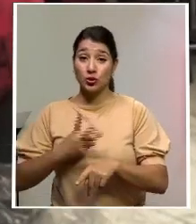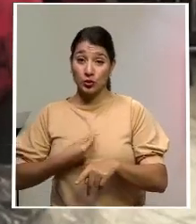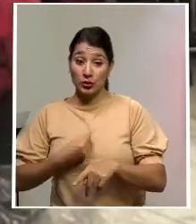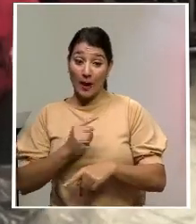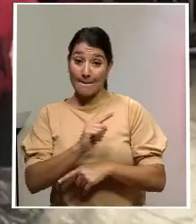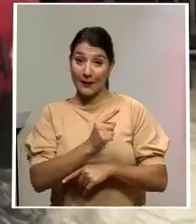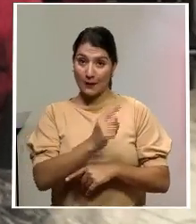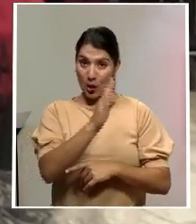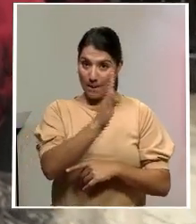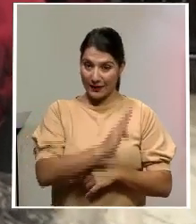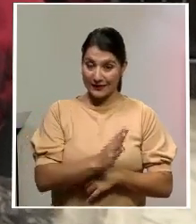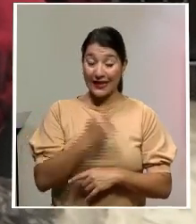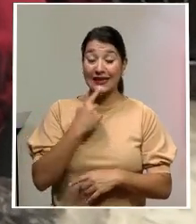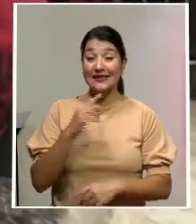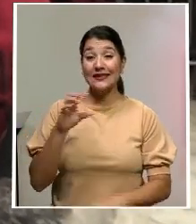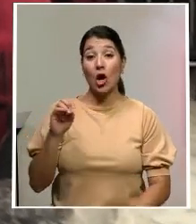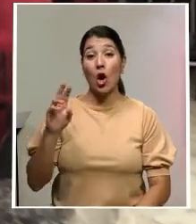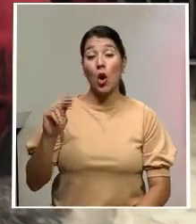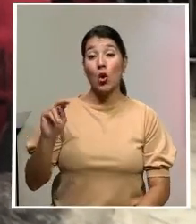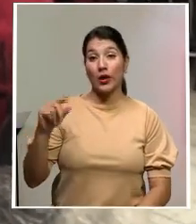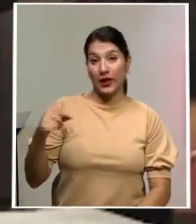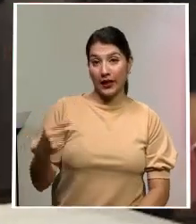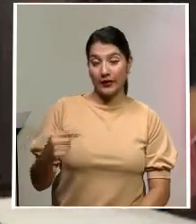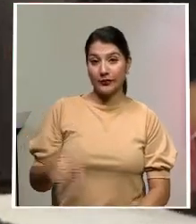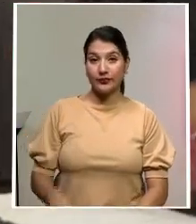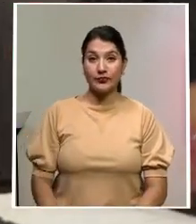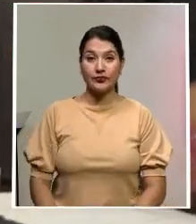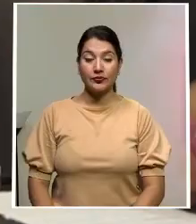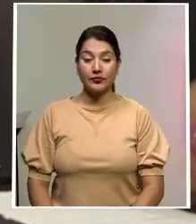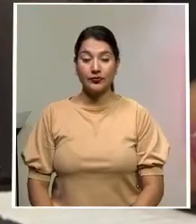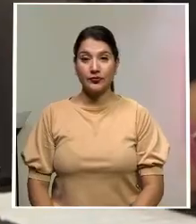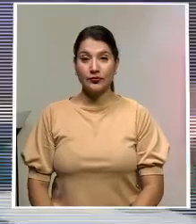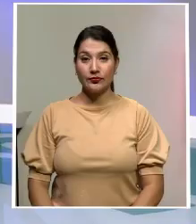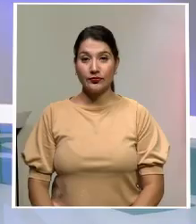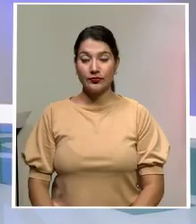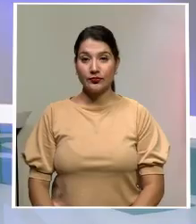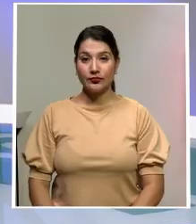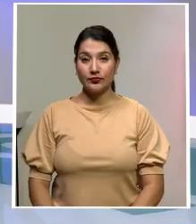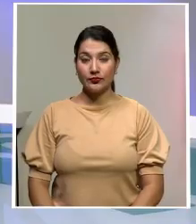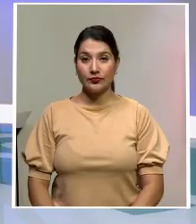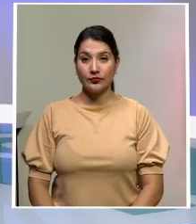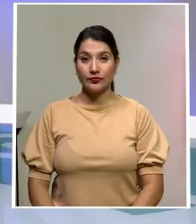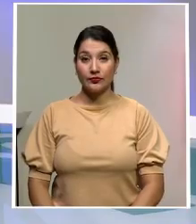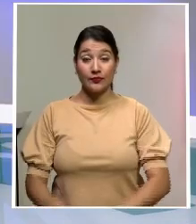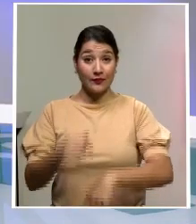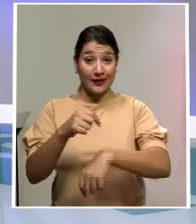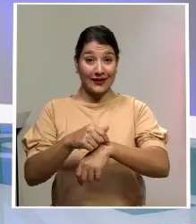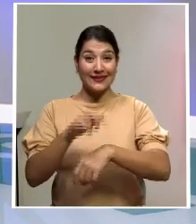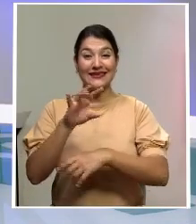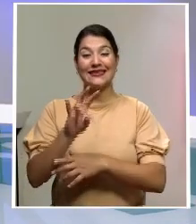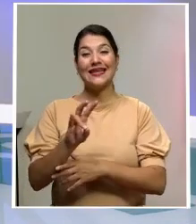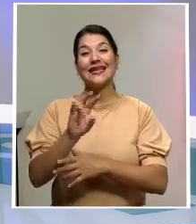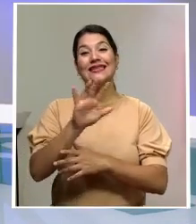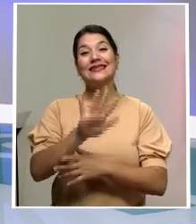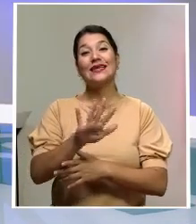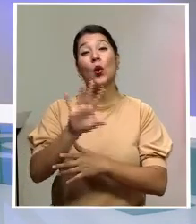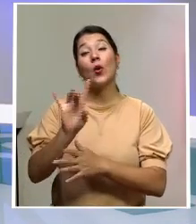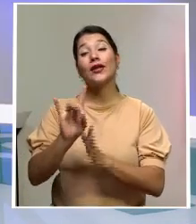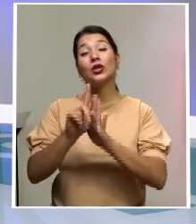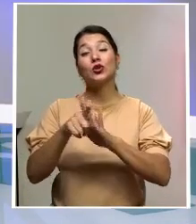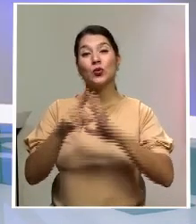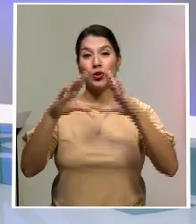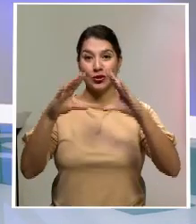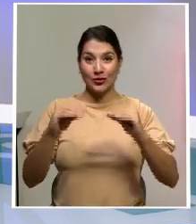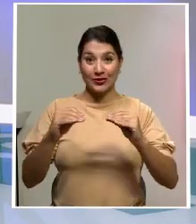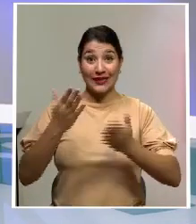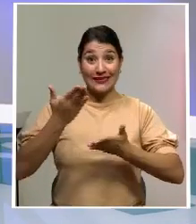de acuerdo con las ONGs Letra S y Transgender Europe. A las 7 de la noche con 58